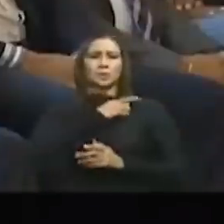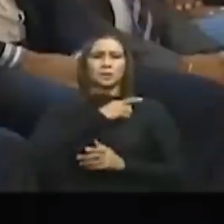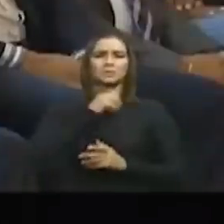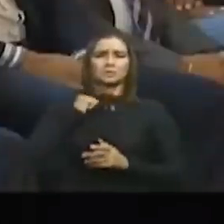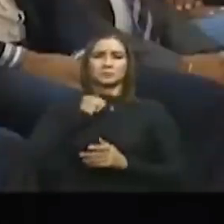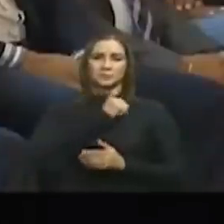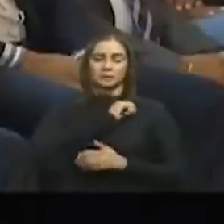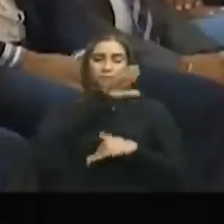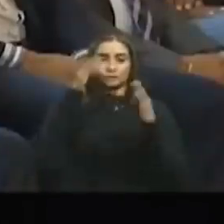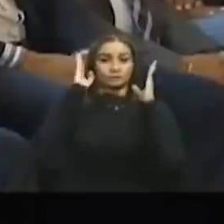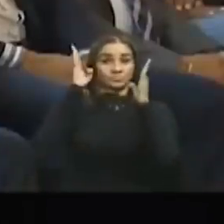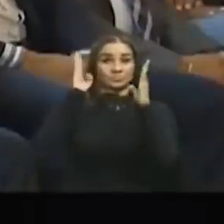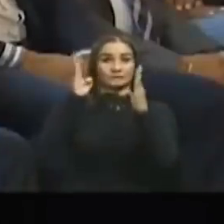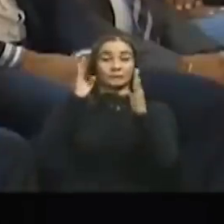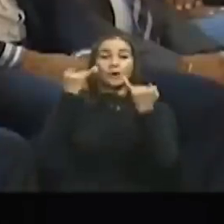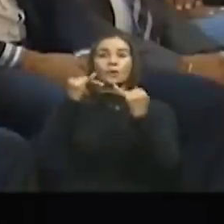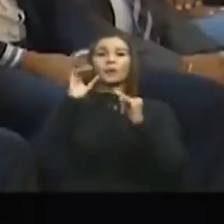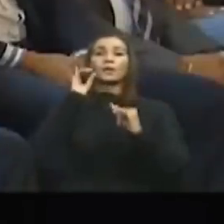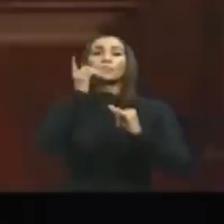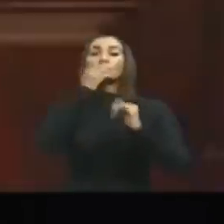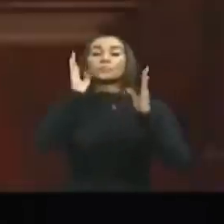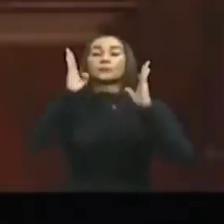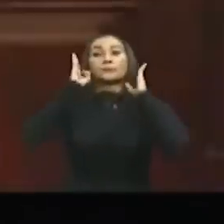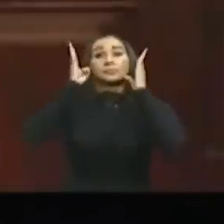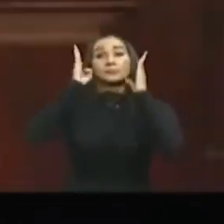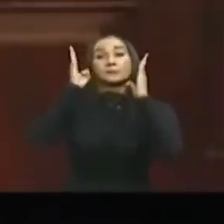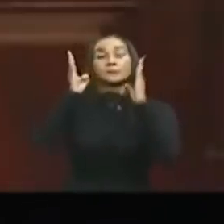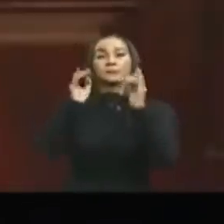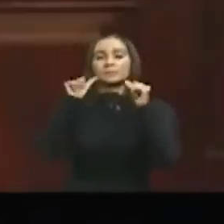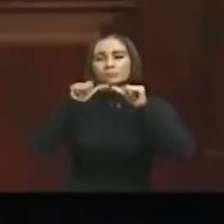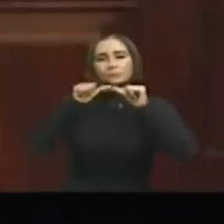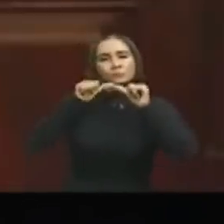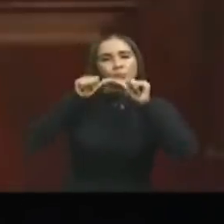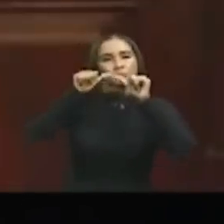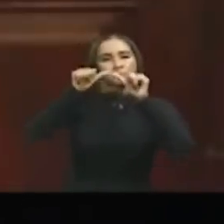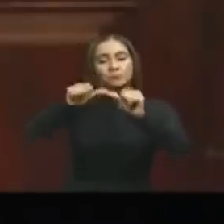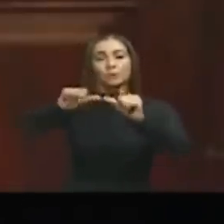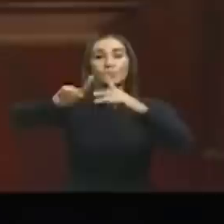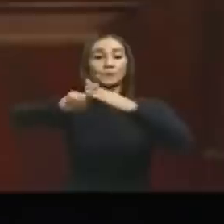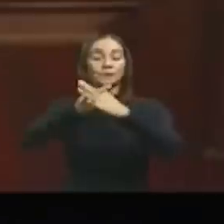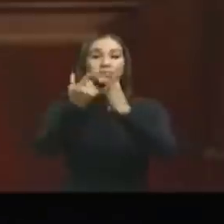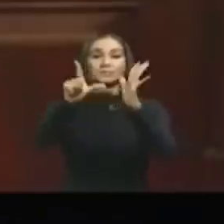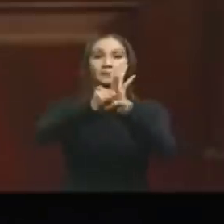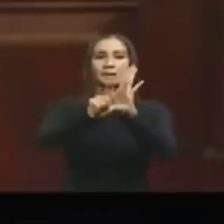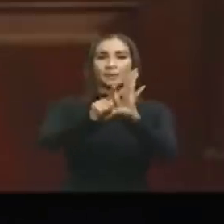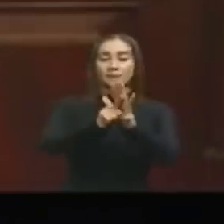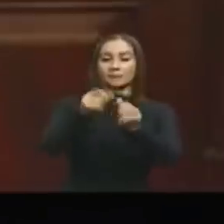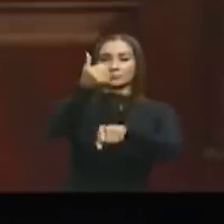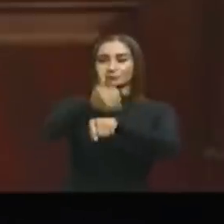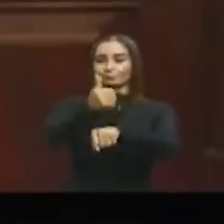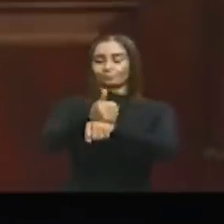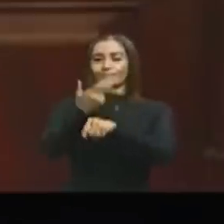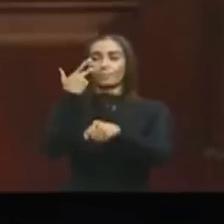Solo resta que esa vigilia ciudadana se mantenga al momento en que esta ley sea aplicada para la